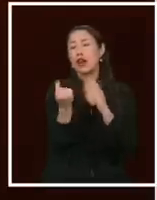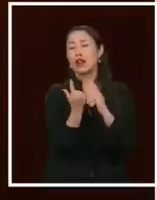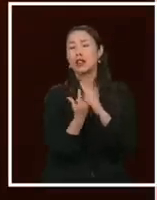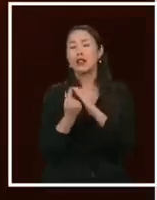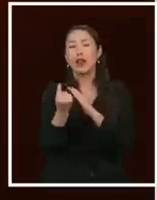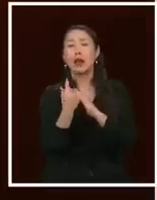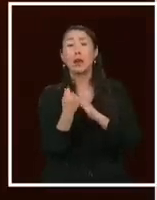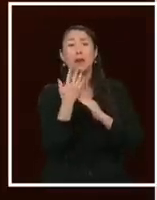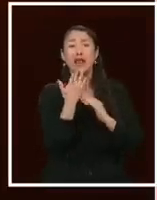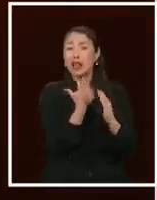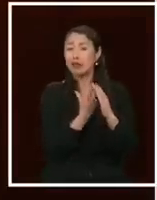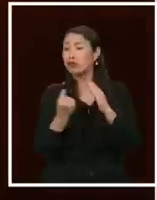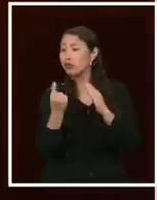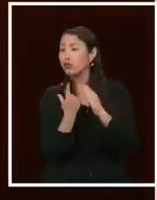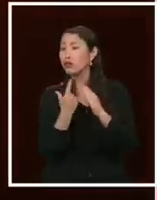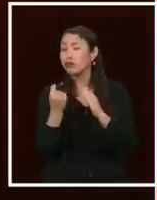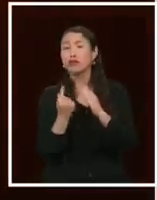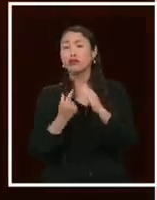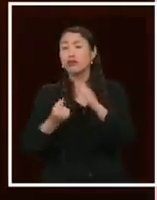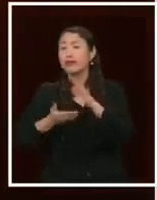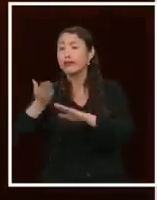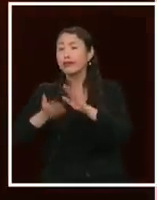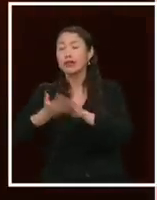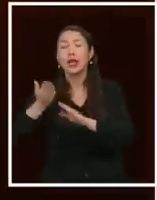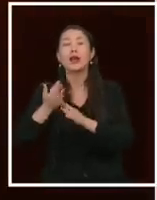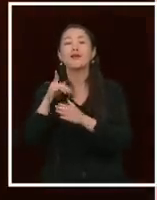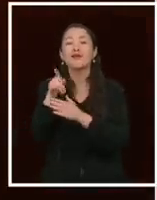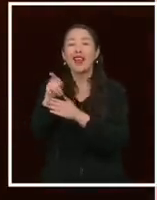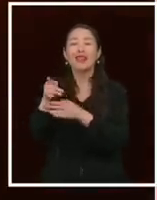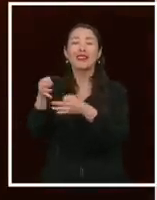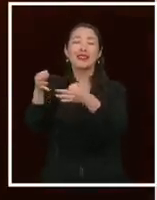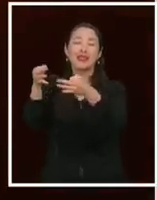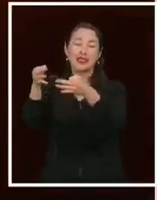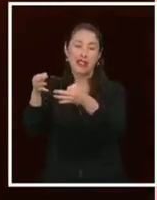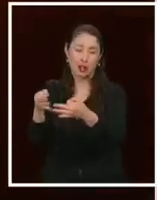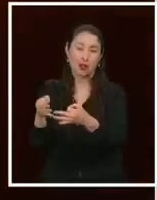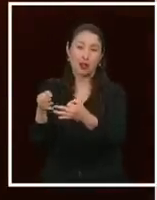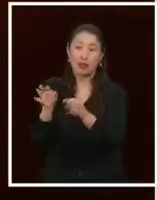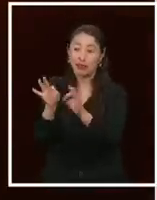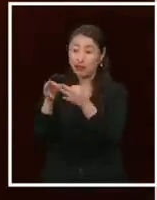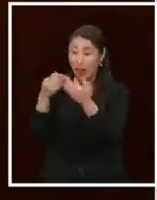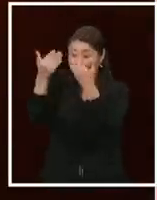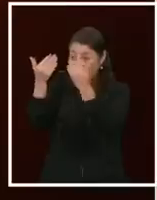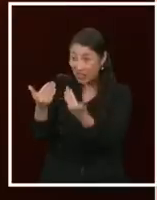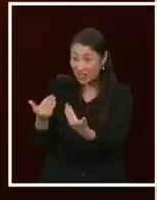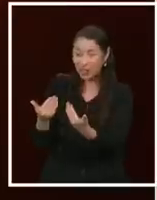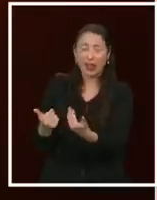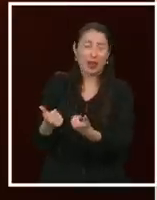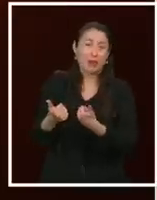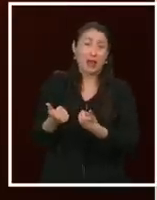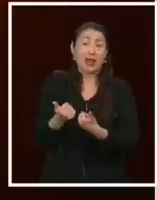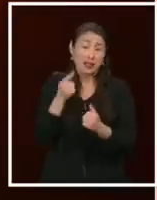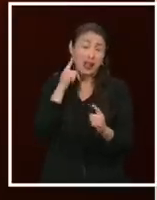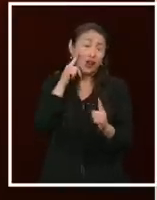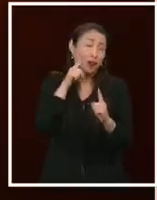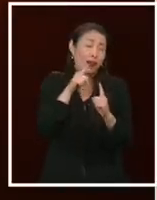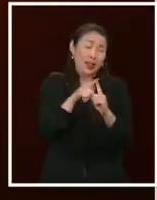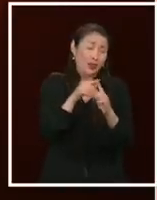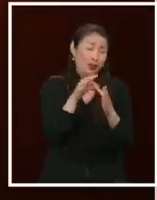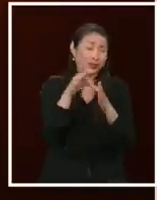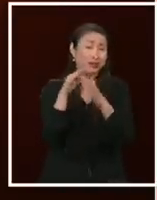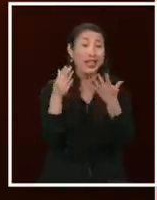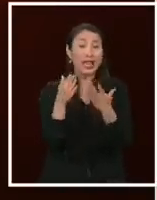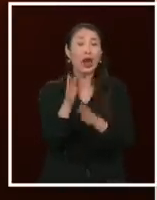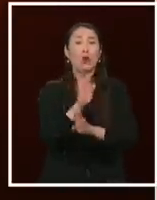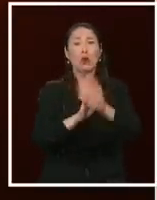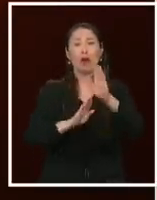poder asegurar que las personas mantengan su integridad física, ¿no? Nuestro objetivo principal es el cuidado